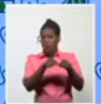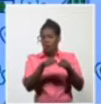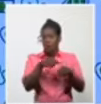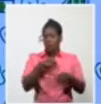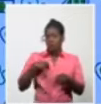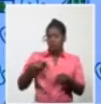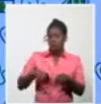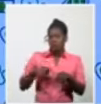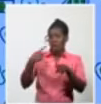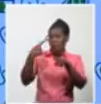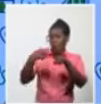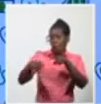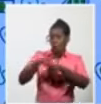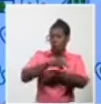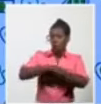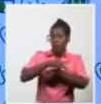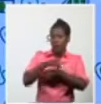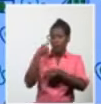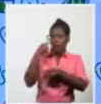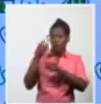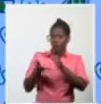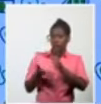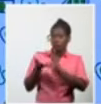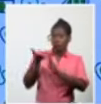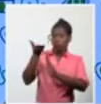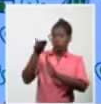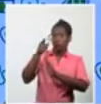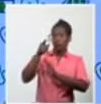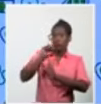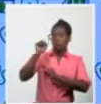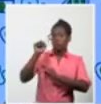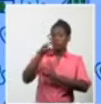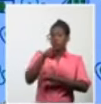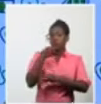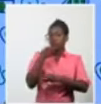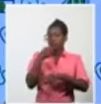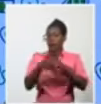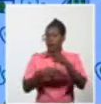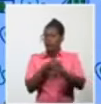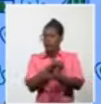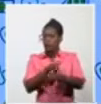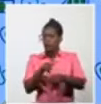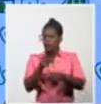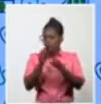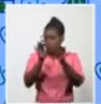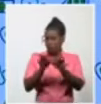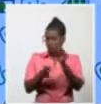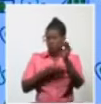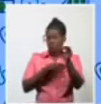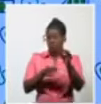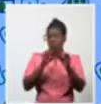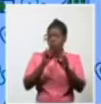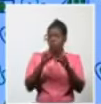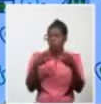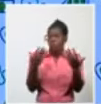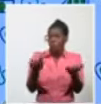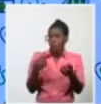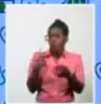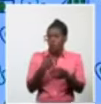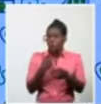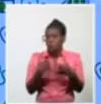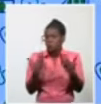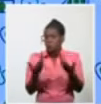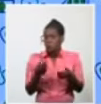más avanzados en lograrla. De ser cierta esta afirmación, ¿cuál o cuáles son las características que debe tener